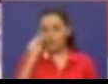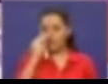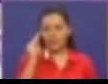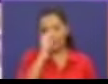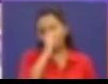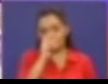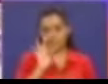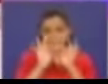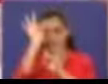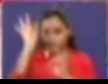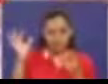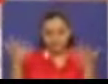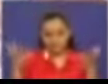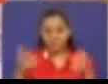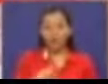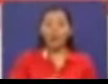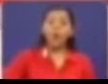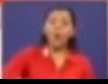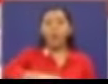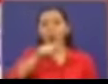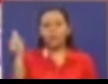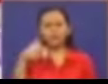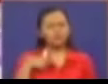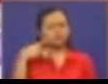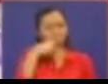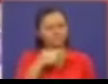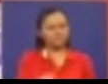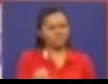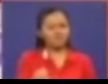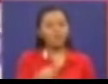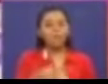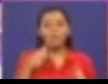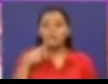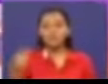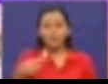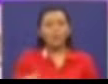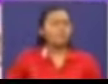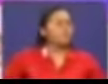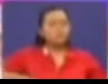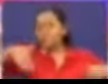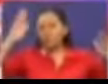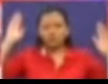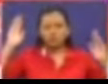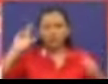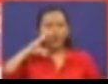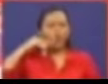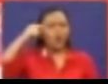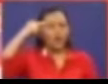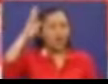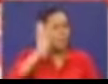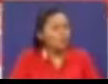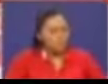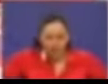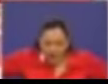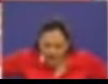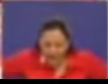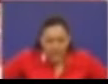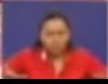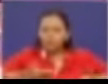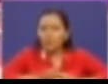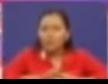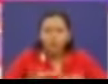gráficos. Mucha atención. Otra gran mentira. Excesivo gasto público corre estatizando la